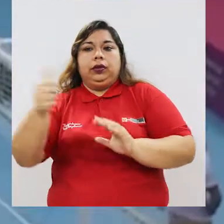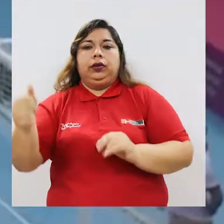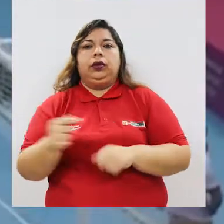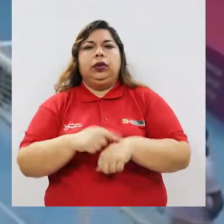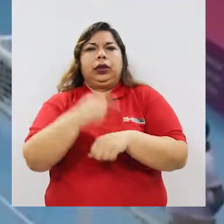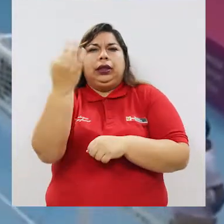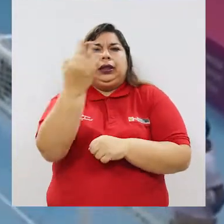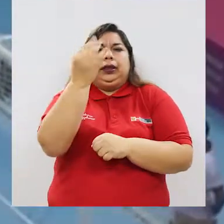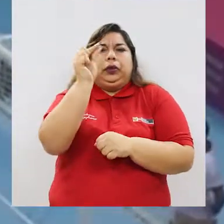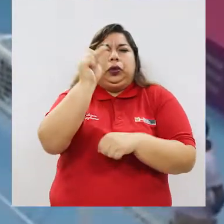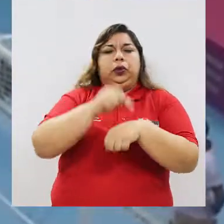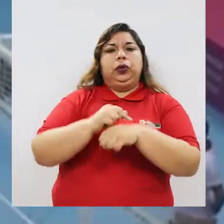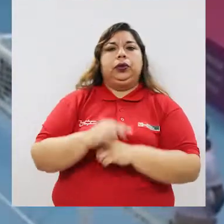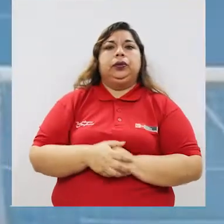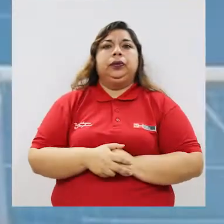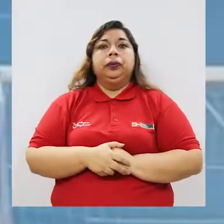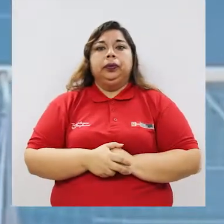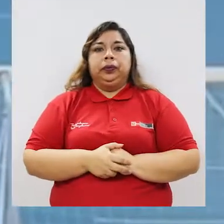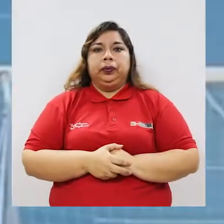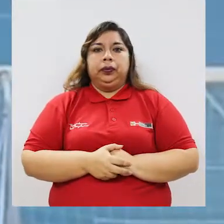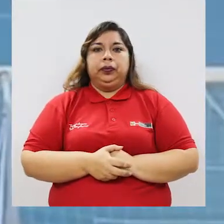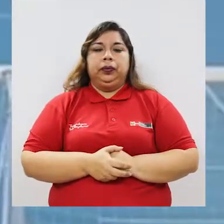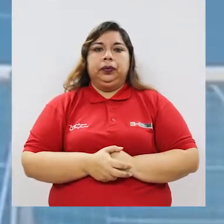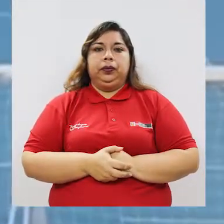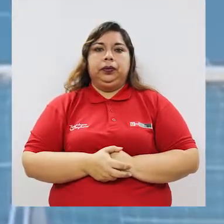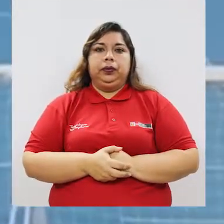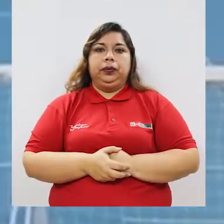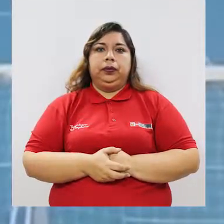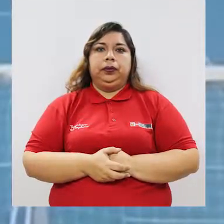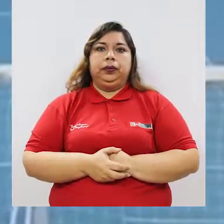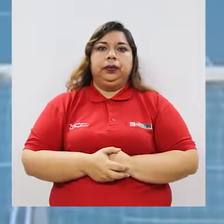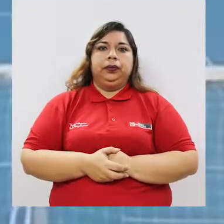otra dura 3 minutos.